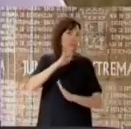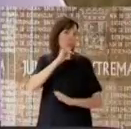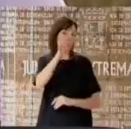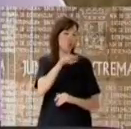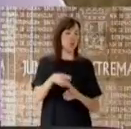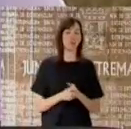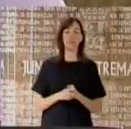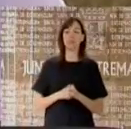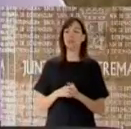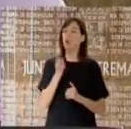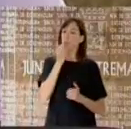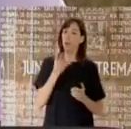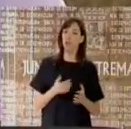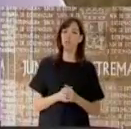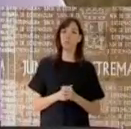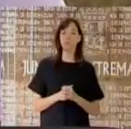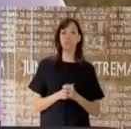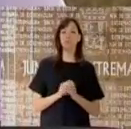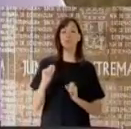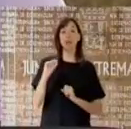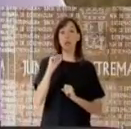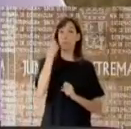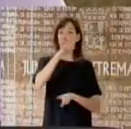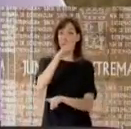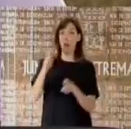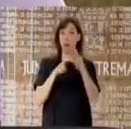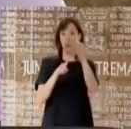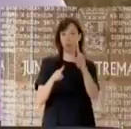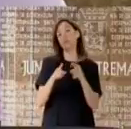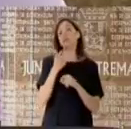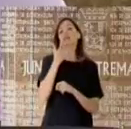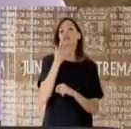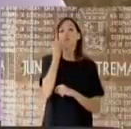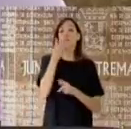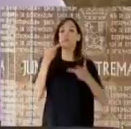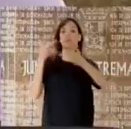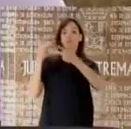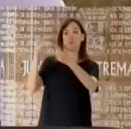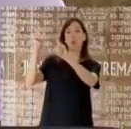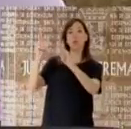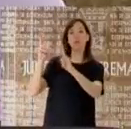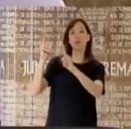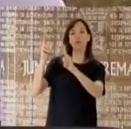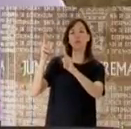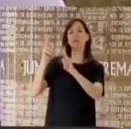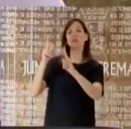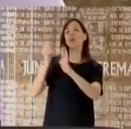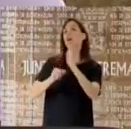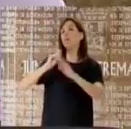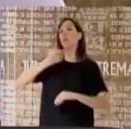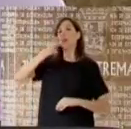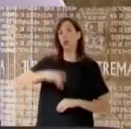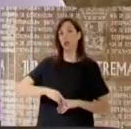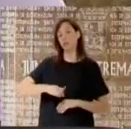con relación a la primera pregunta, cuando uno licita, la administración que licita es la que pone las condiciones. Y